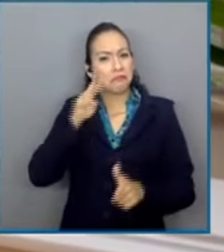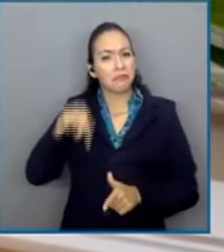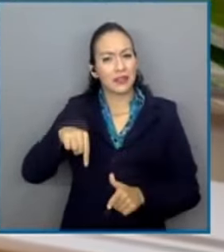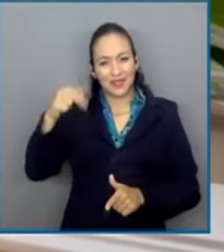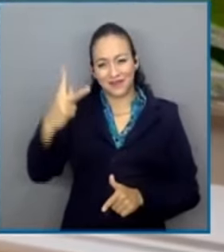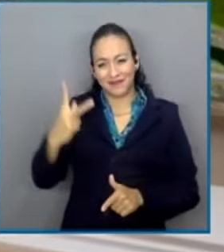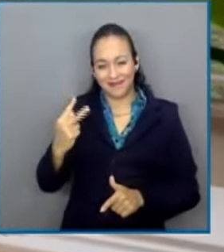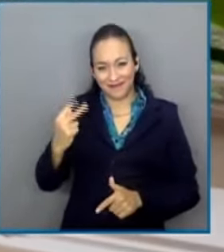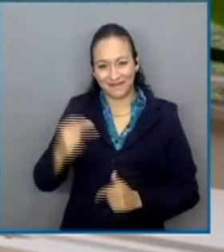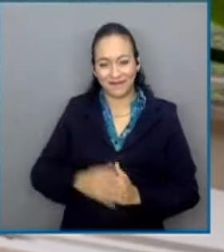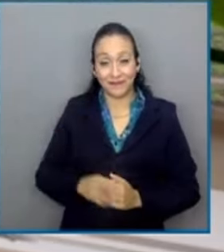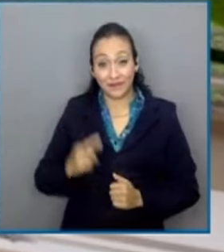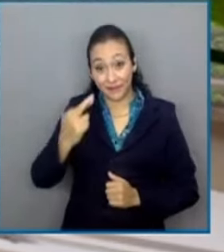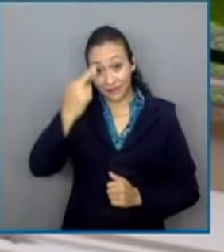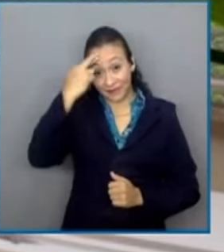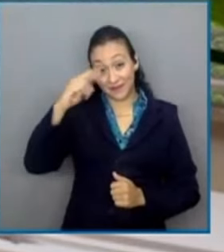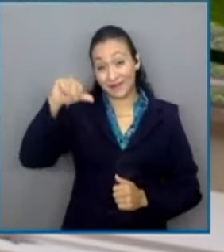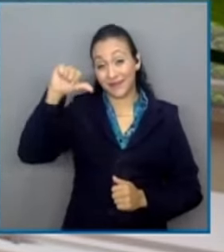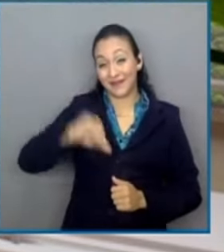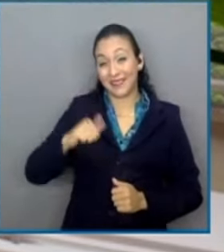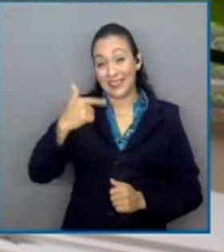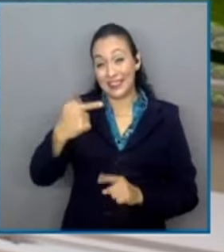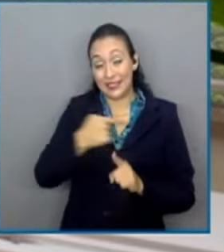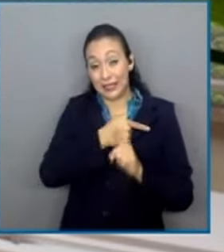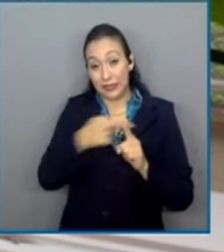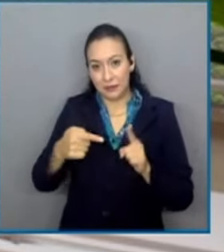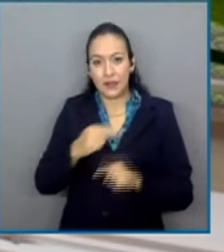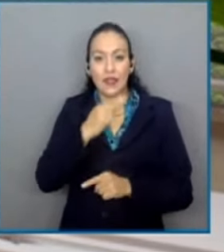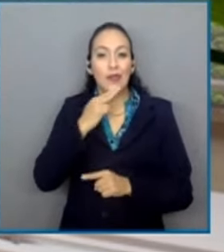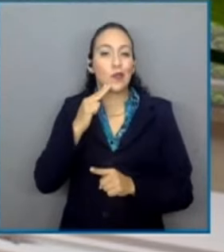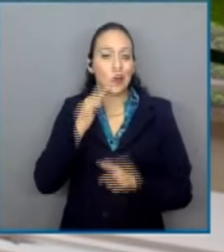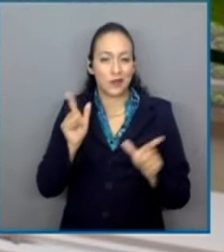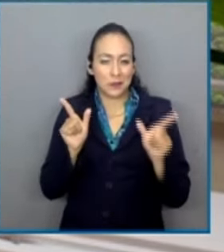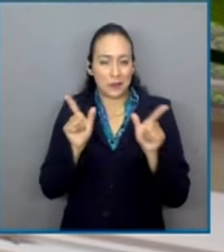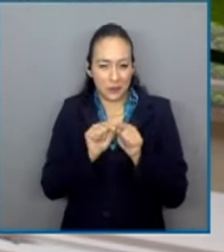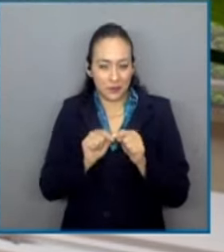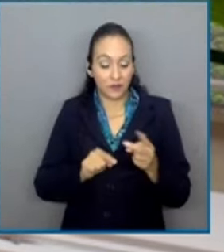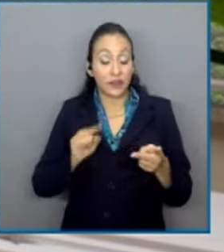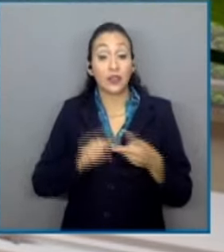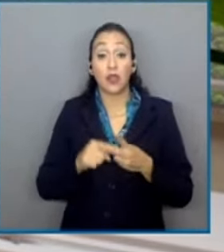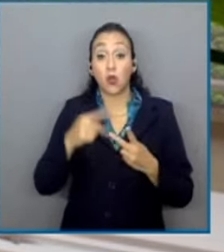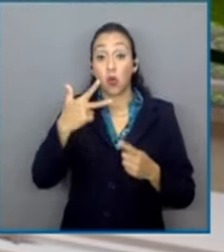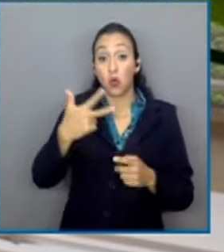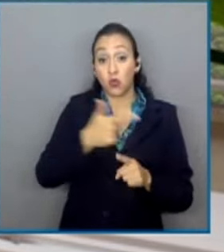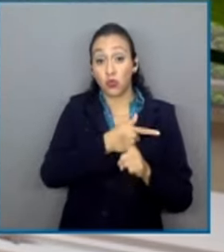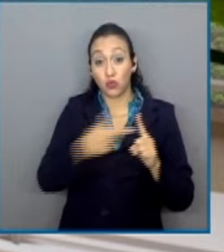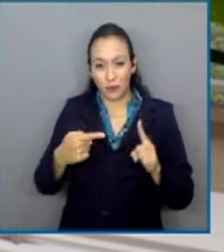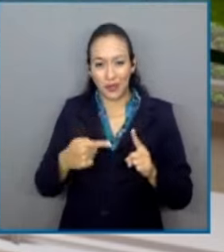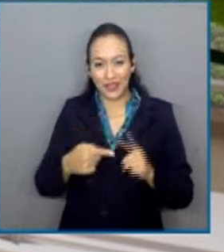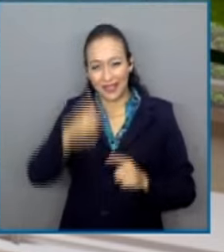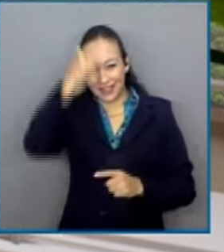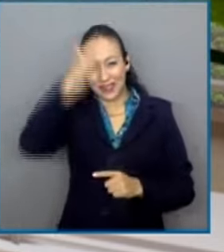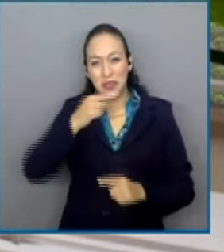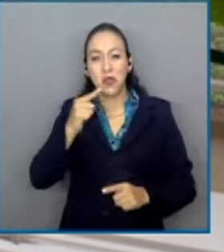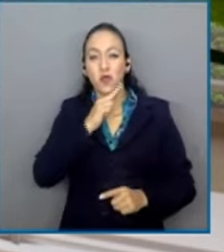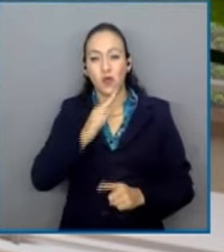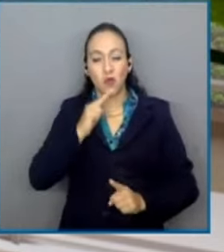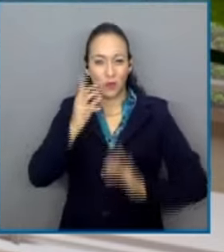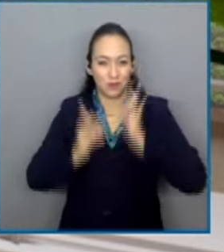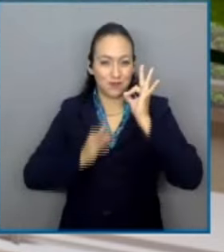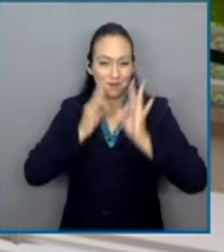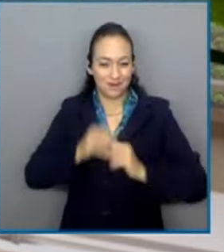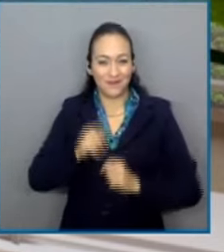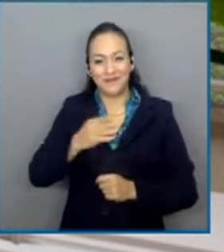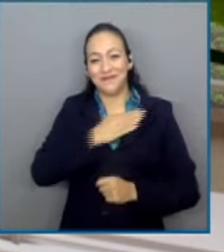Lo invito a seguir a las 19:30 horas nuestro avance informativo y a las 20:30 el noticiario nocturno. Que tenga una excelente